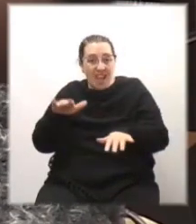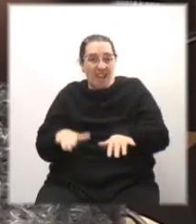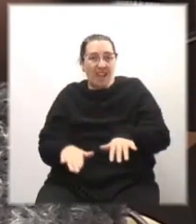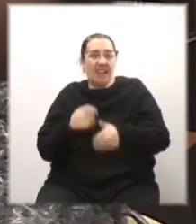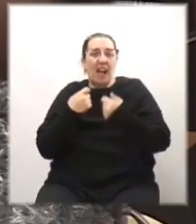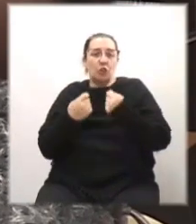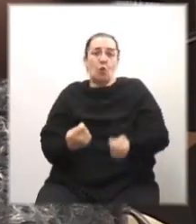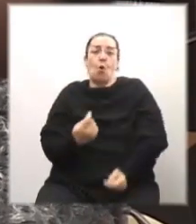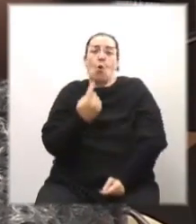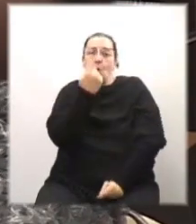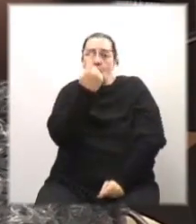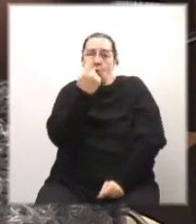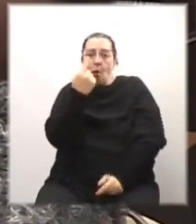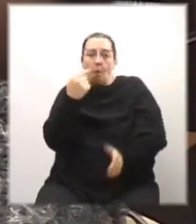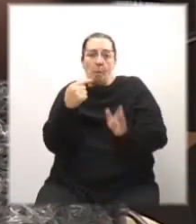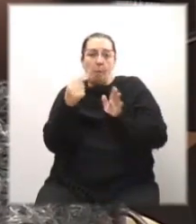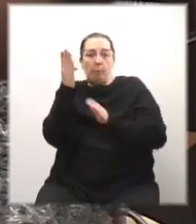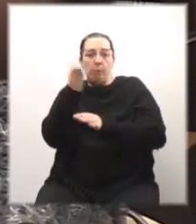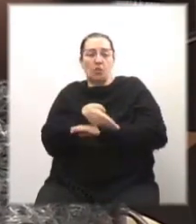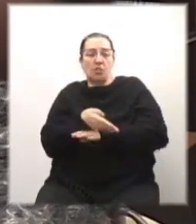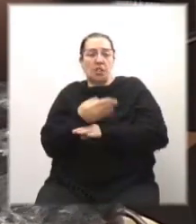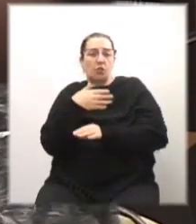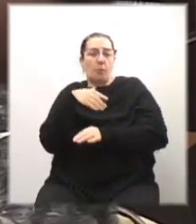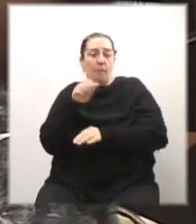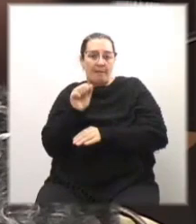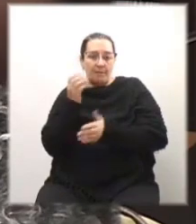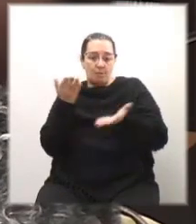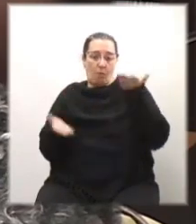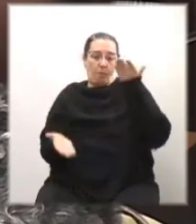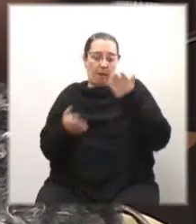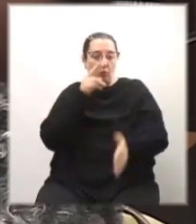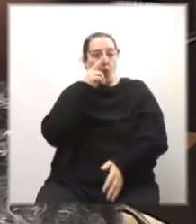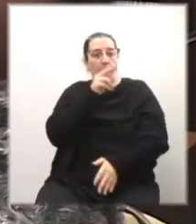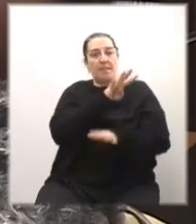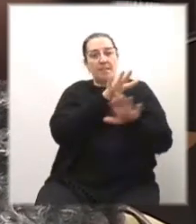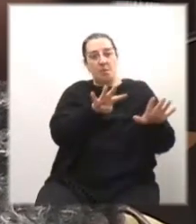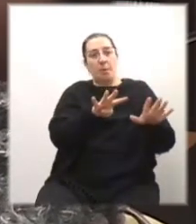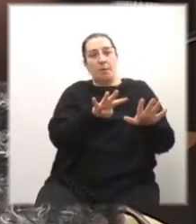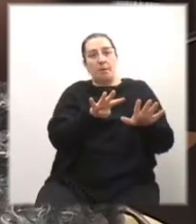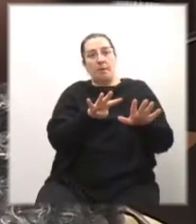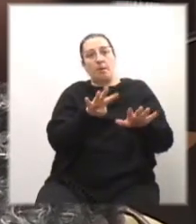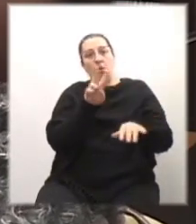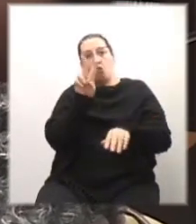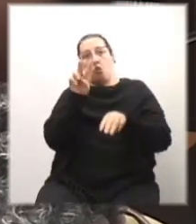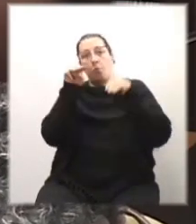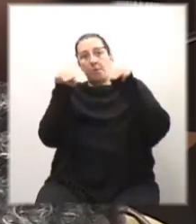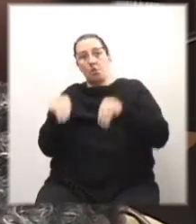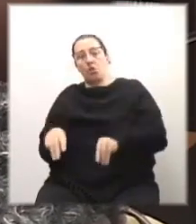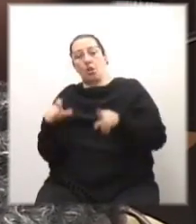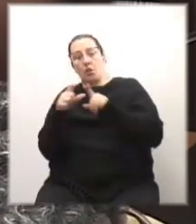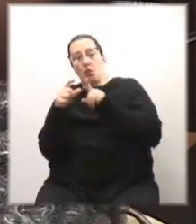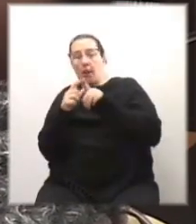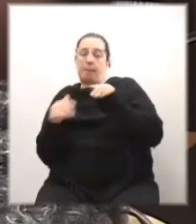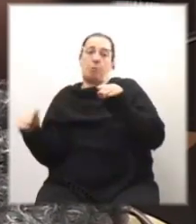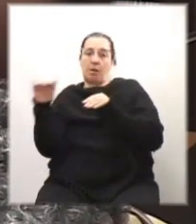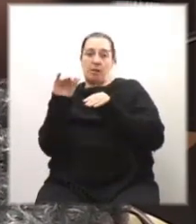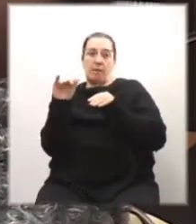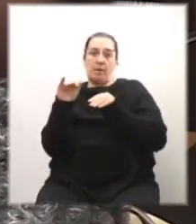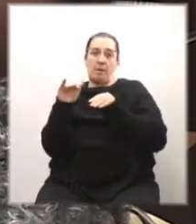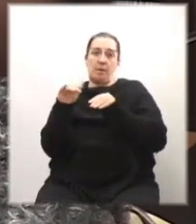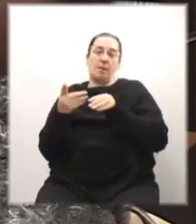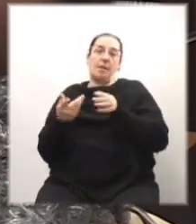1% más que en el 2019 en términos reales. Apenas 2 millones de dólares por encima. Y